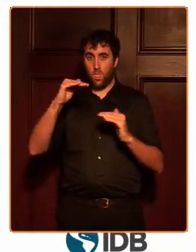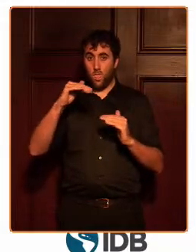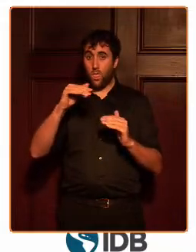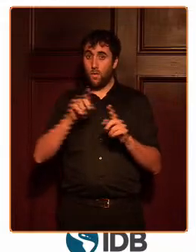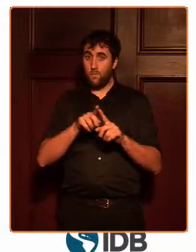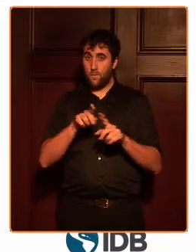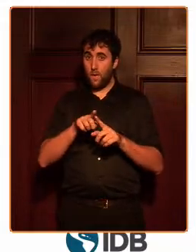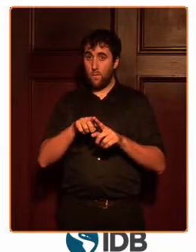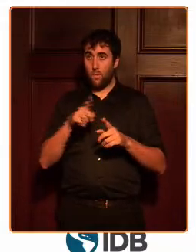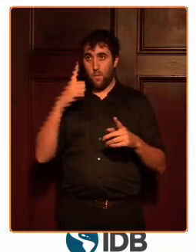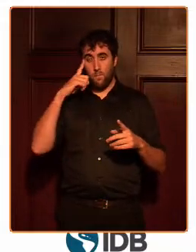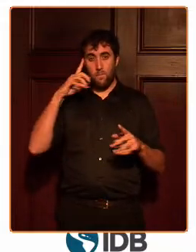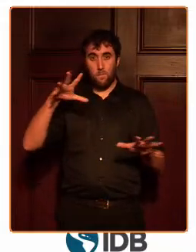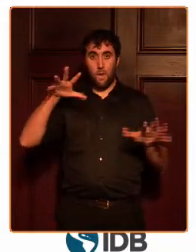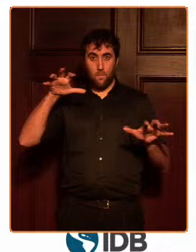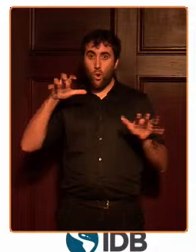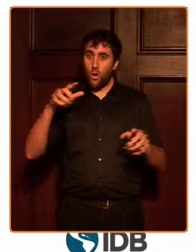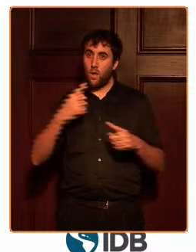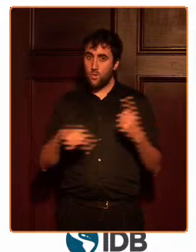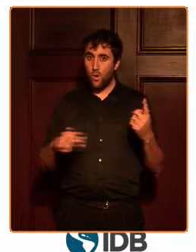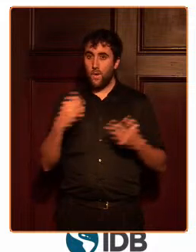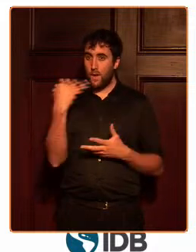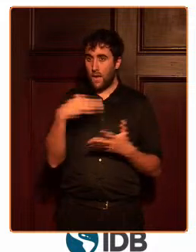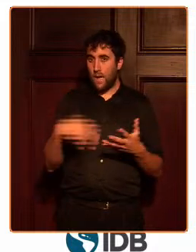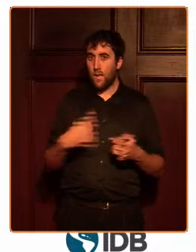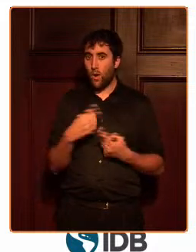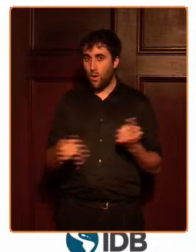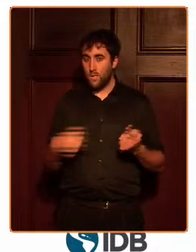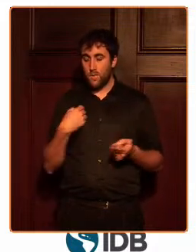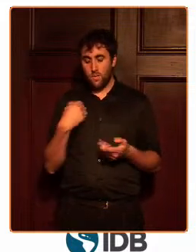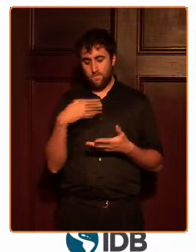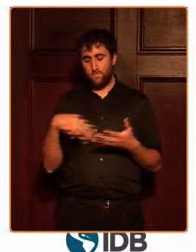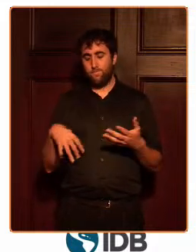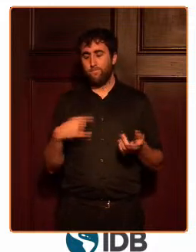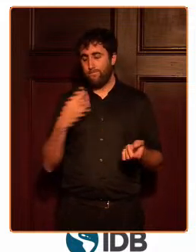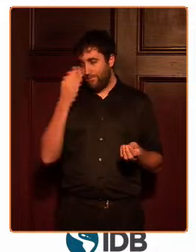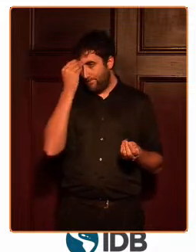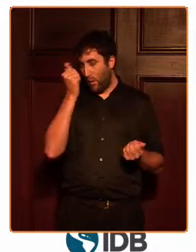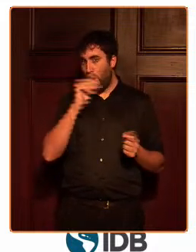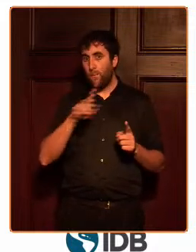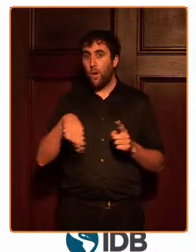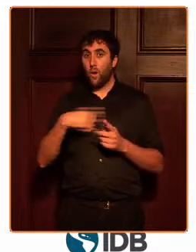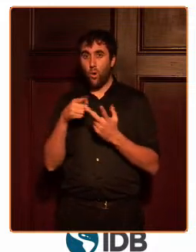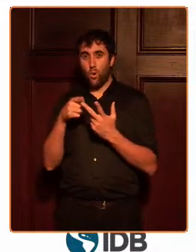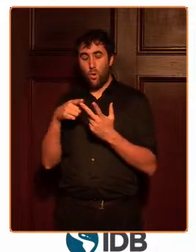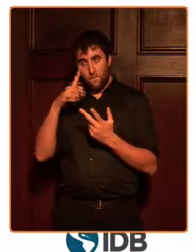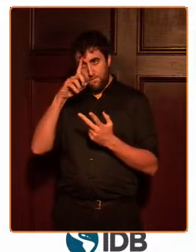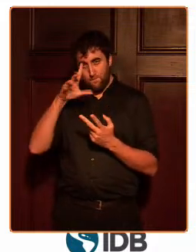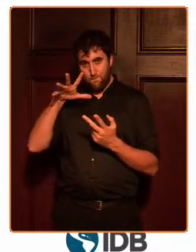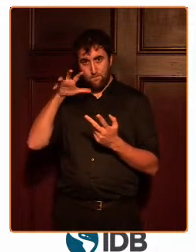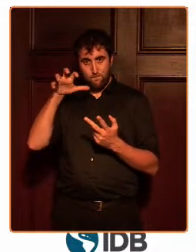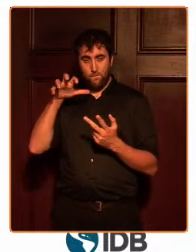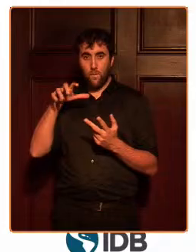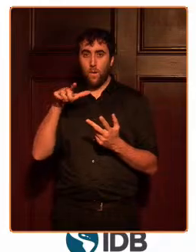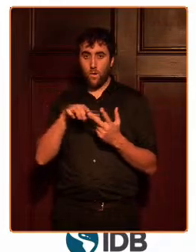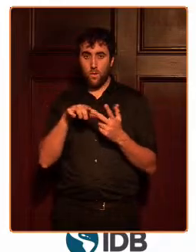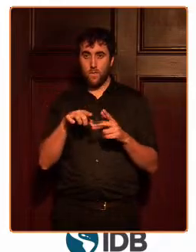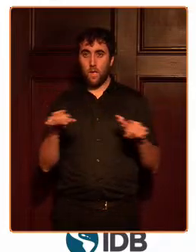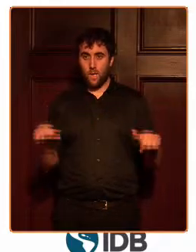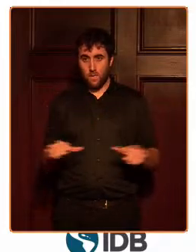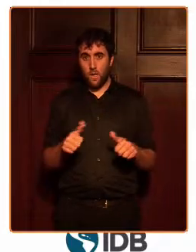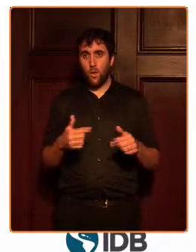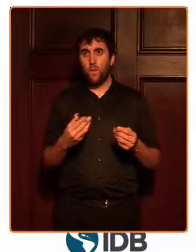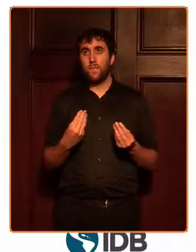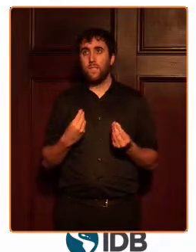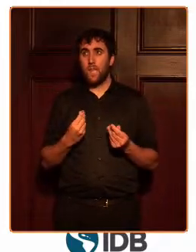la capacidad de memoria sobre el texto que el alumno ha producido y además hay un sentido de